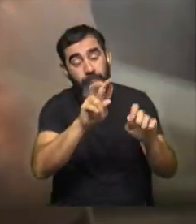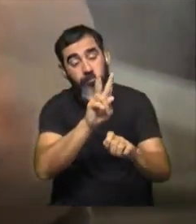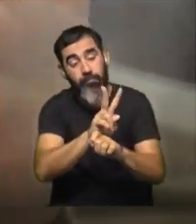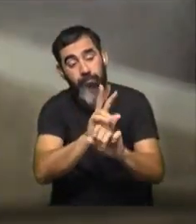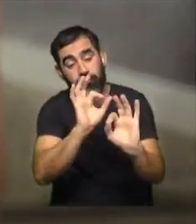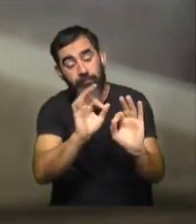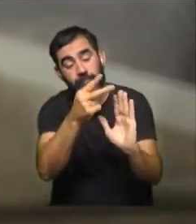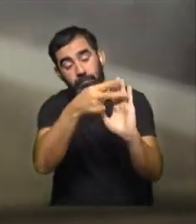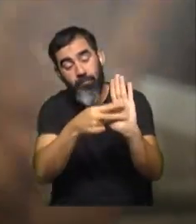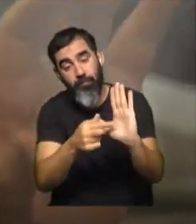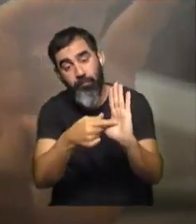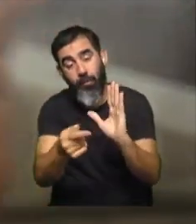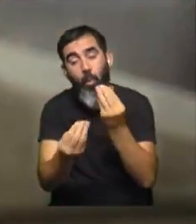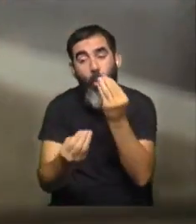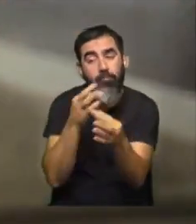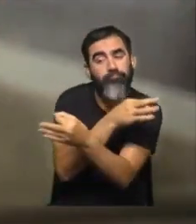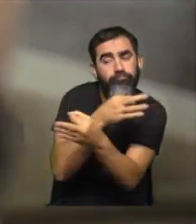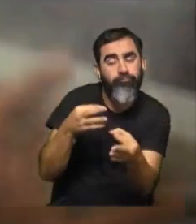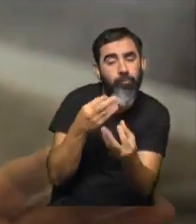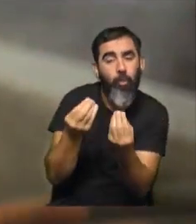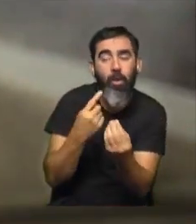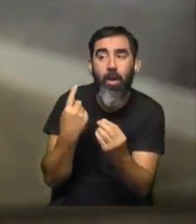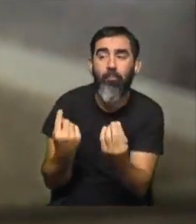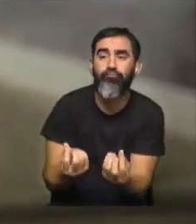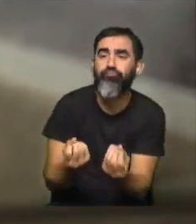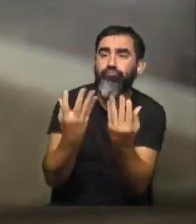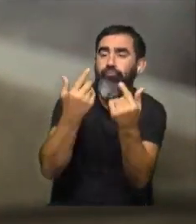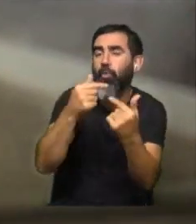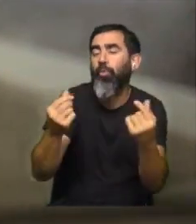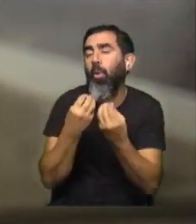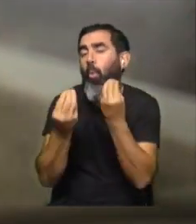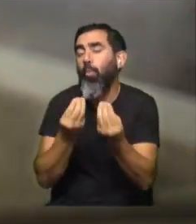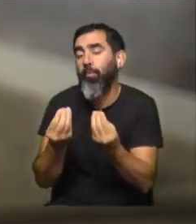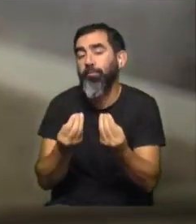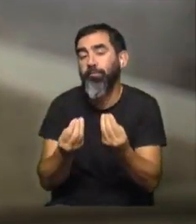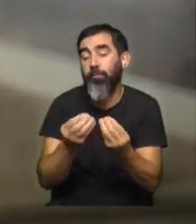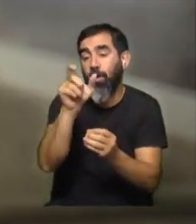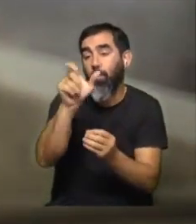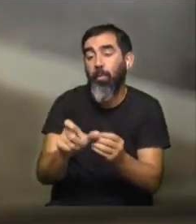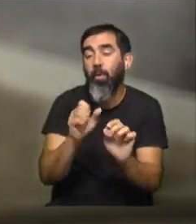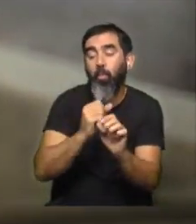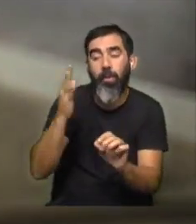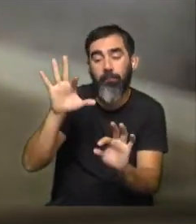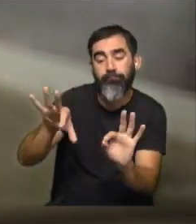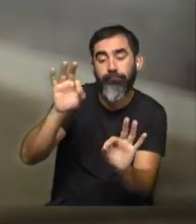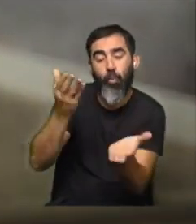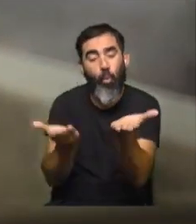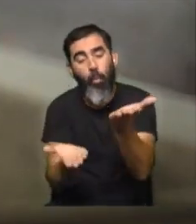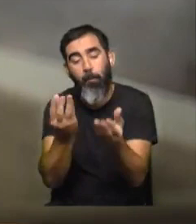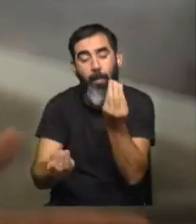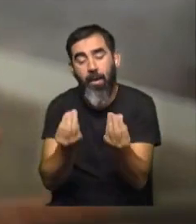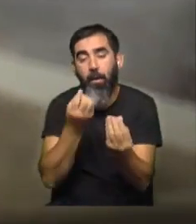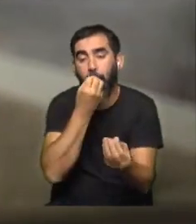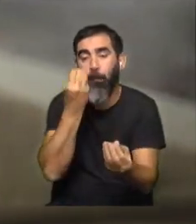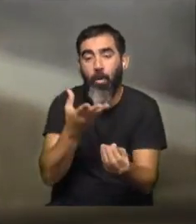esta norma, bueno, cuál es su eficiencia y cuál es su emisión de partículas, por ejemplo, de forma tal que el usuario pueda comparar, digamos, no